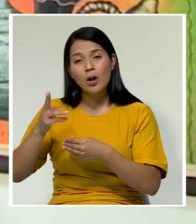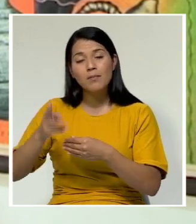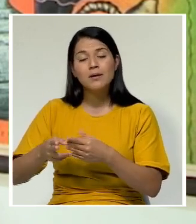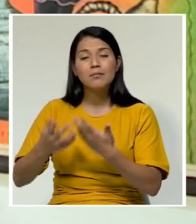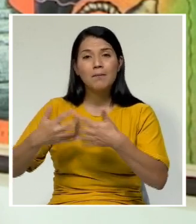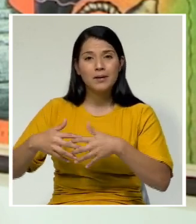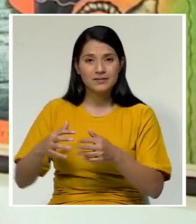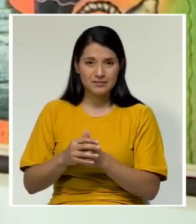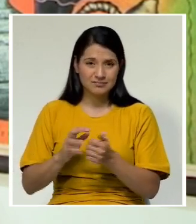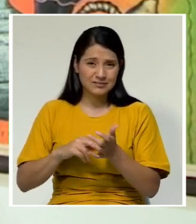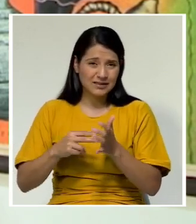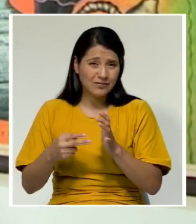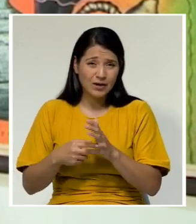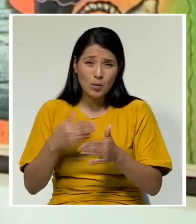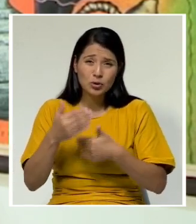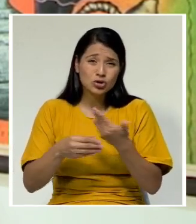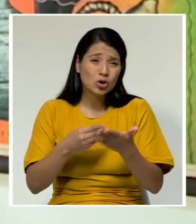investigaciones judiciales.